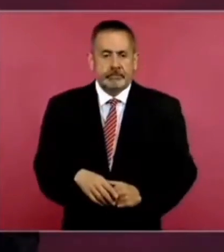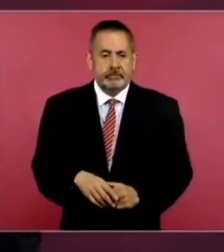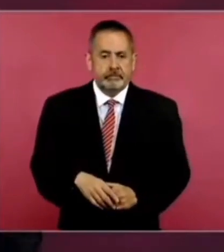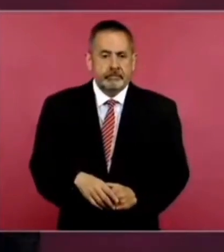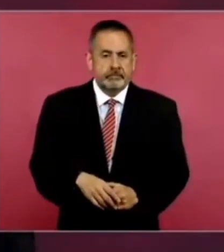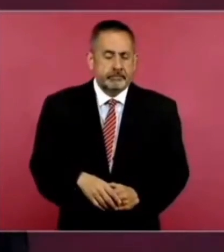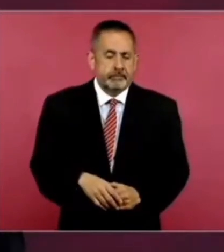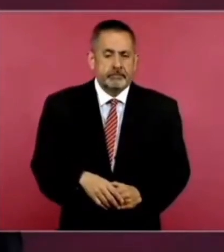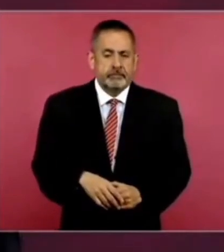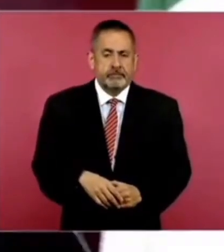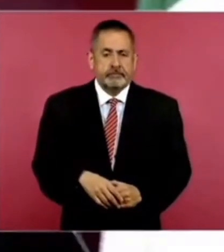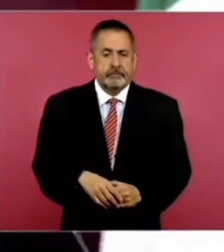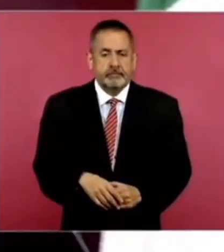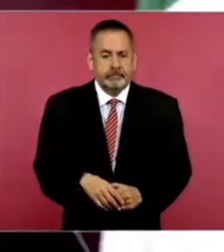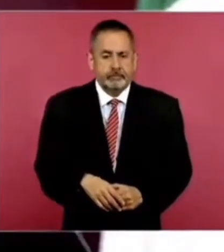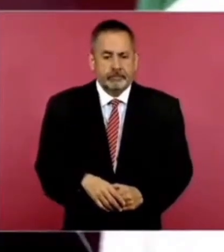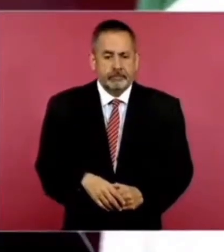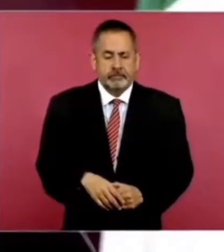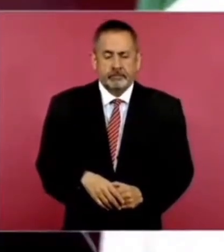pues